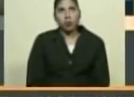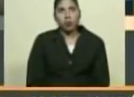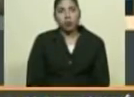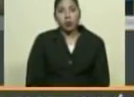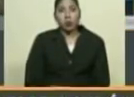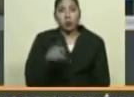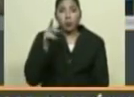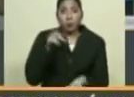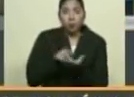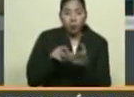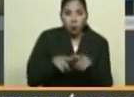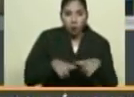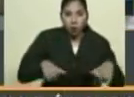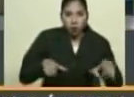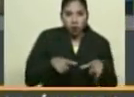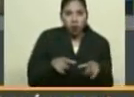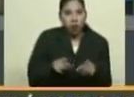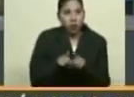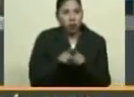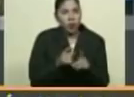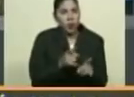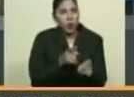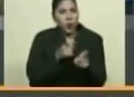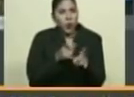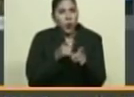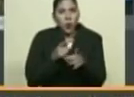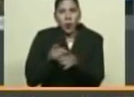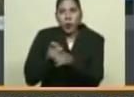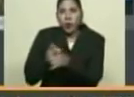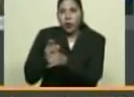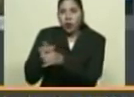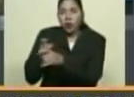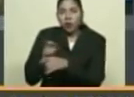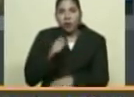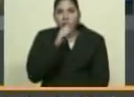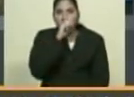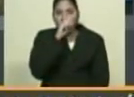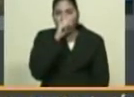adolorido, dijo algo así como que llegaría